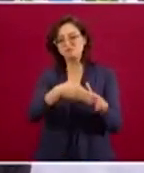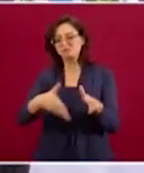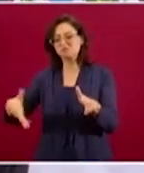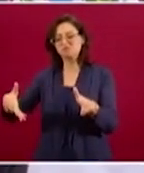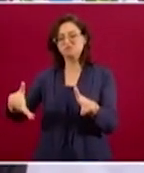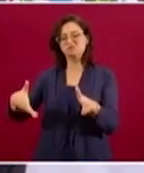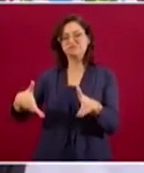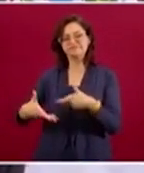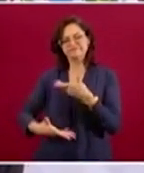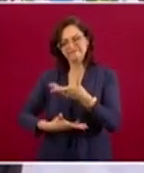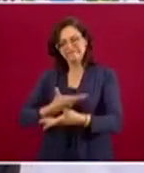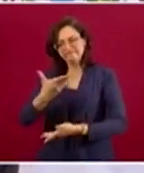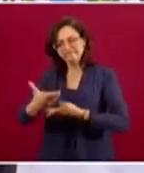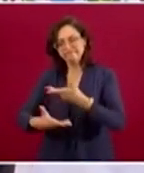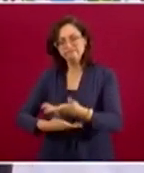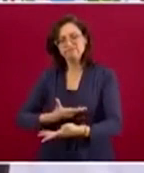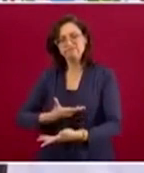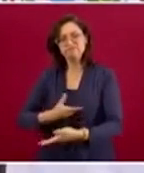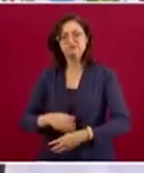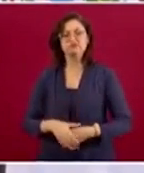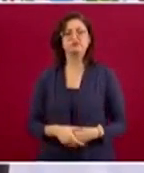contingencia.